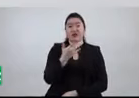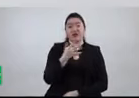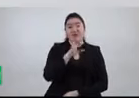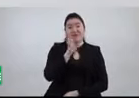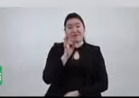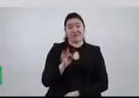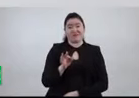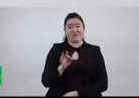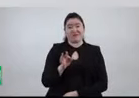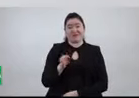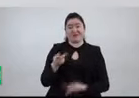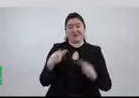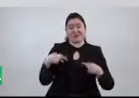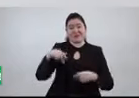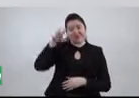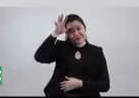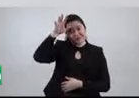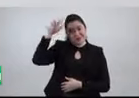ciudad.